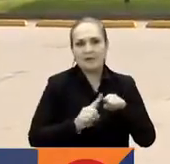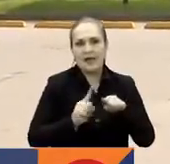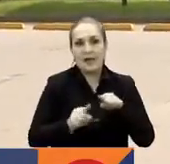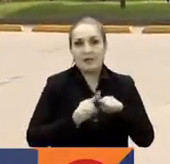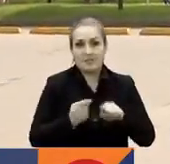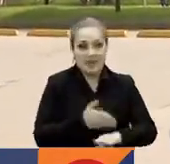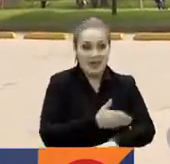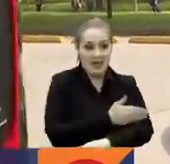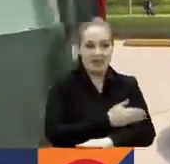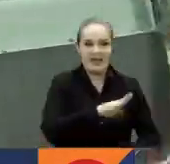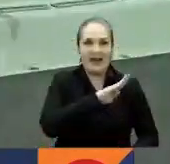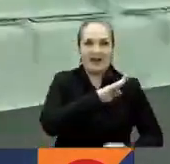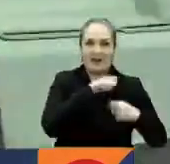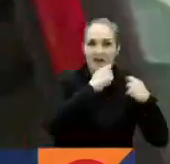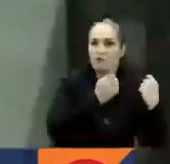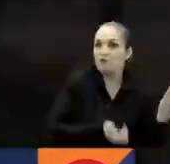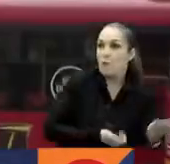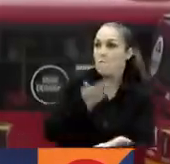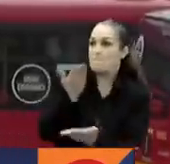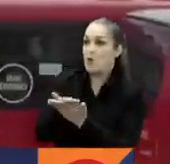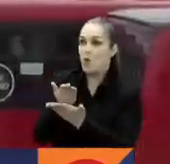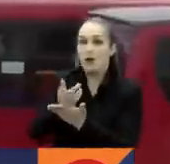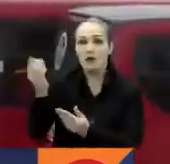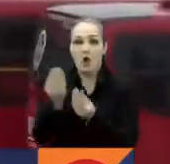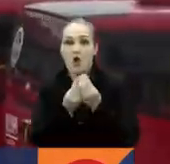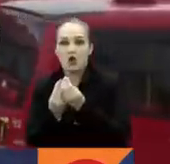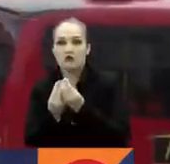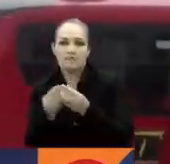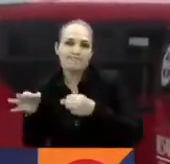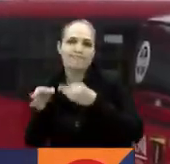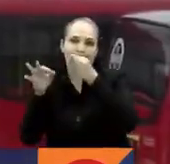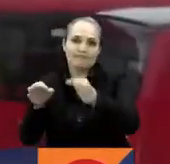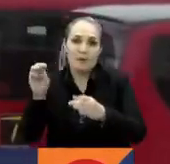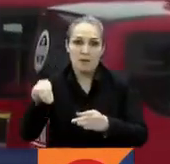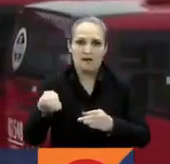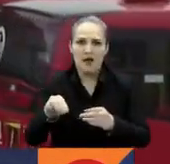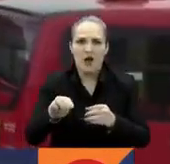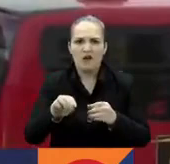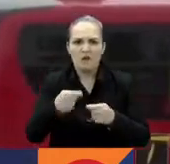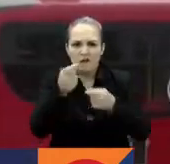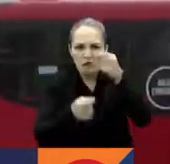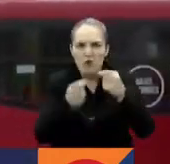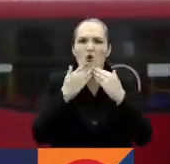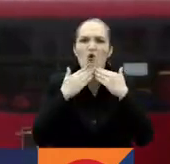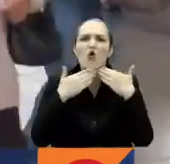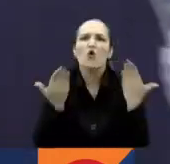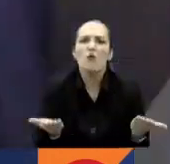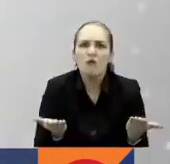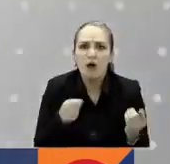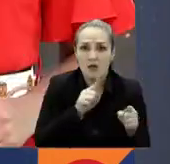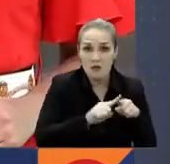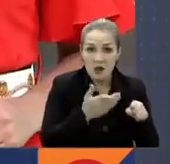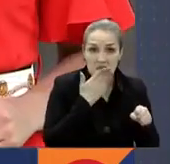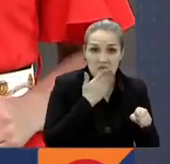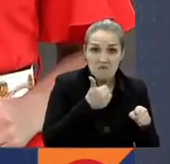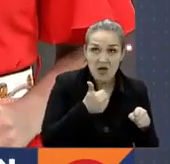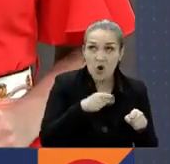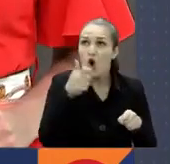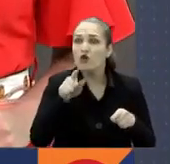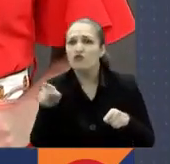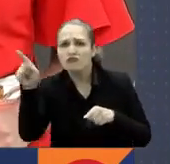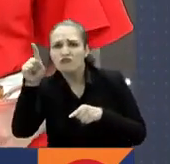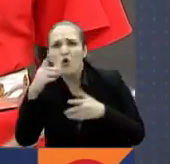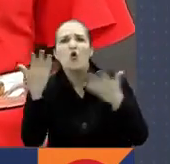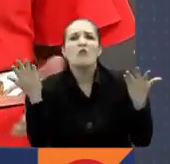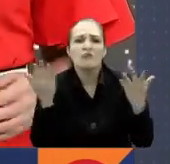López. Además, les contaremos cómo están las finanzas y la operación de otros sistemas de transporte en el país. Cali